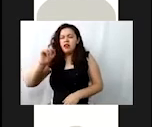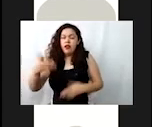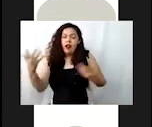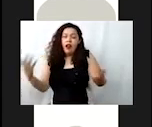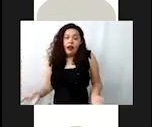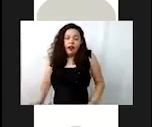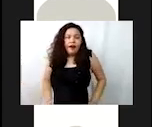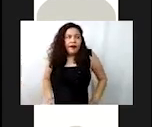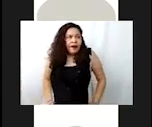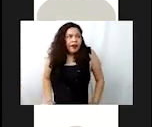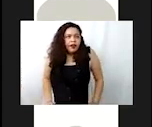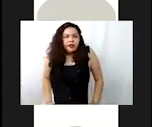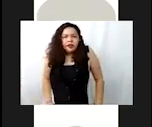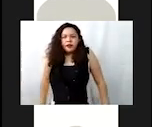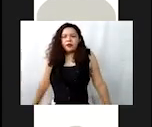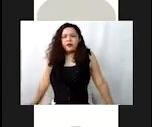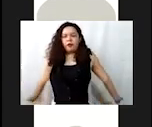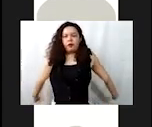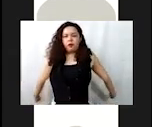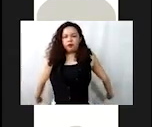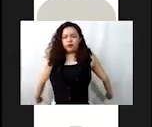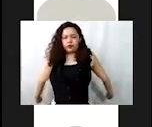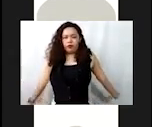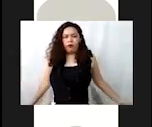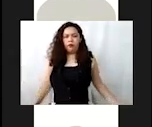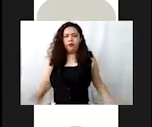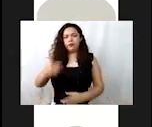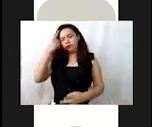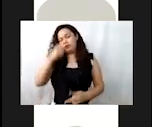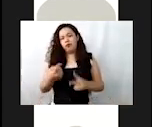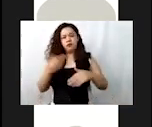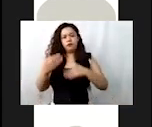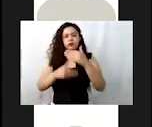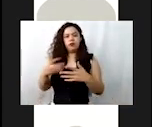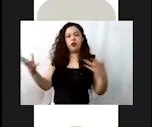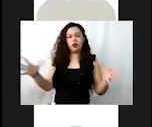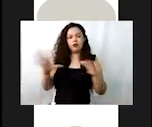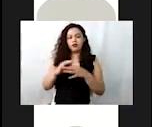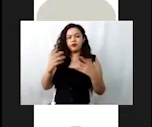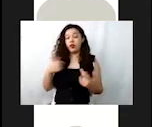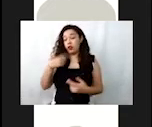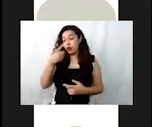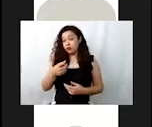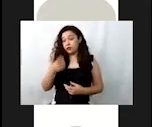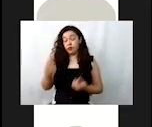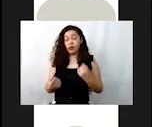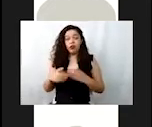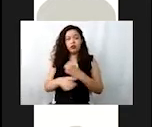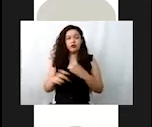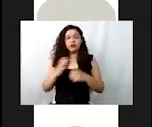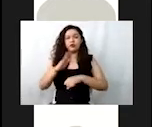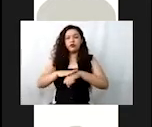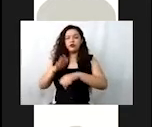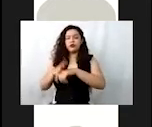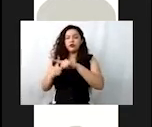eso también el boom y nacimiento de tantas coaliciones. Me atrevo sin duda a decir que uno de los aspectos positivos de la